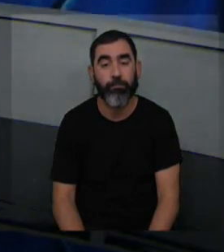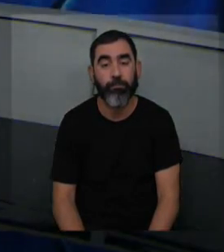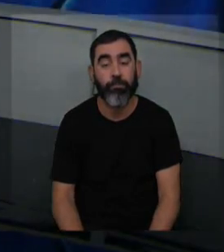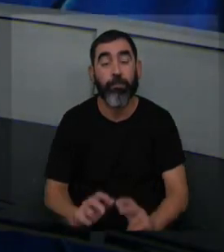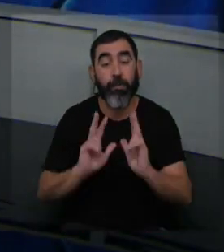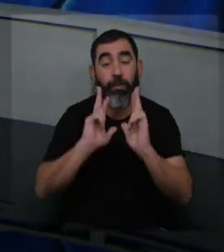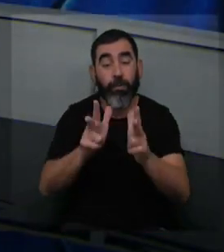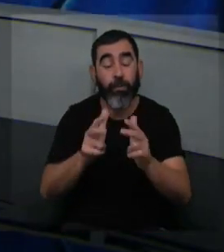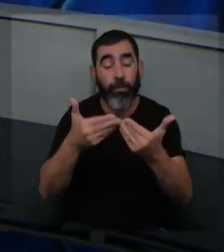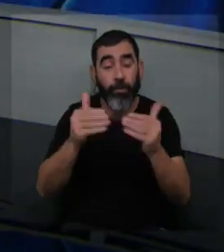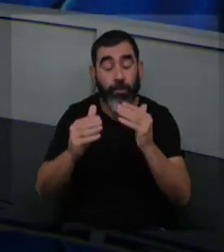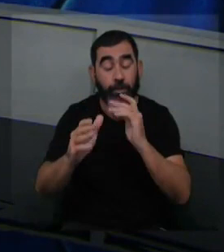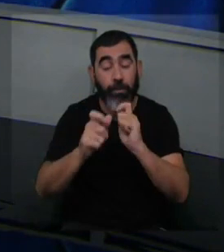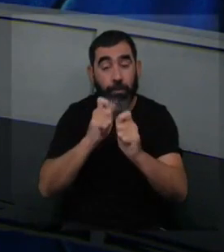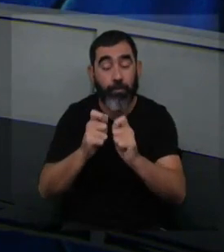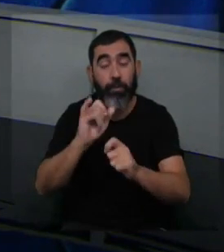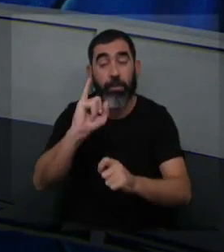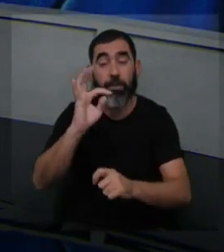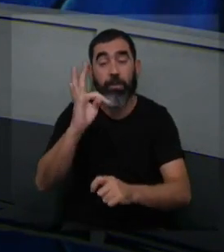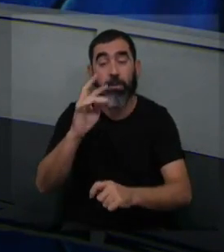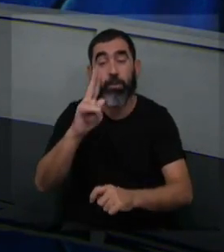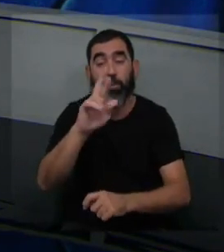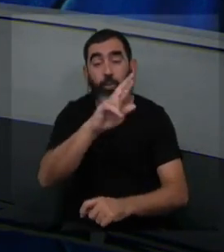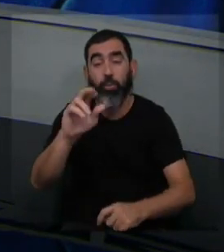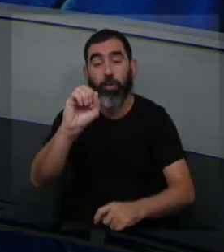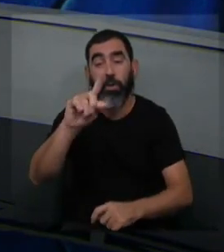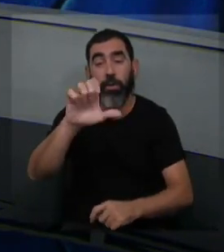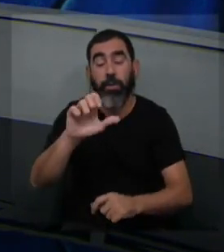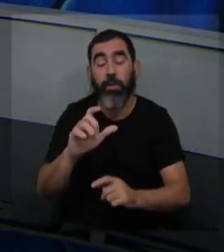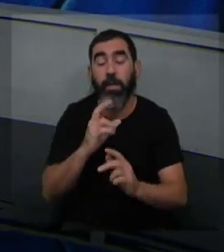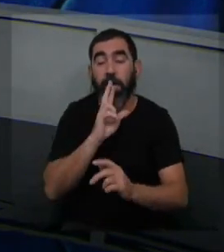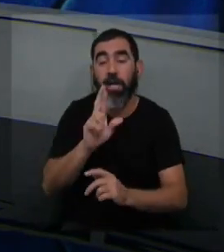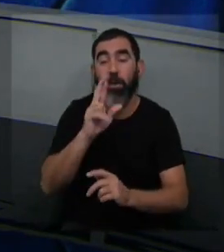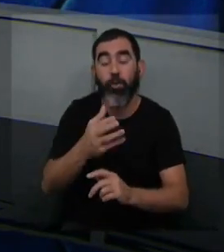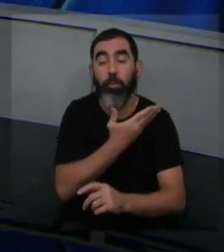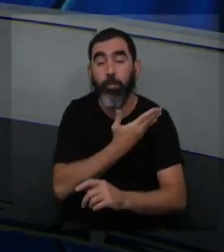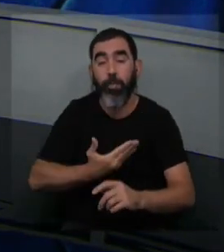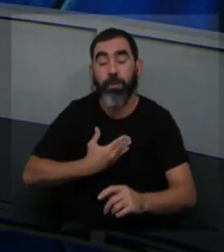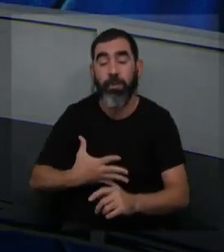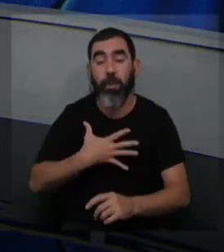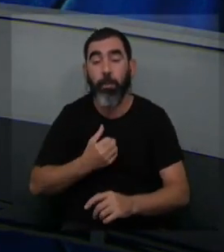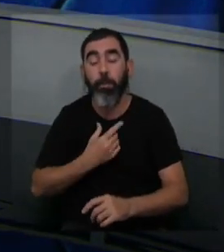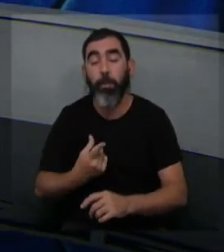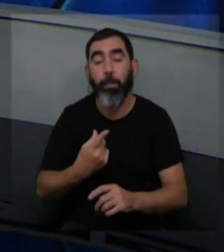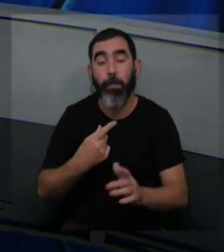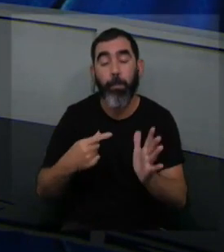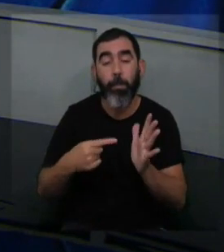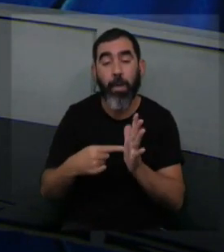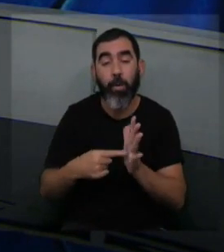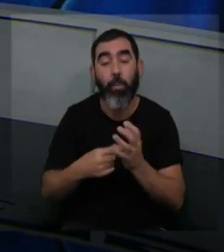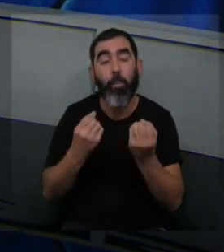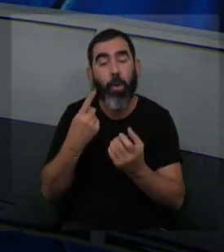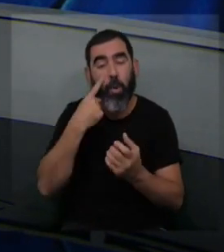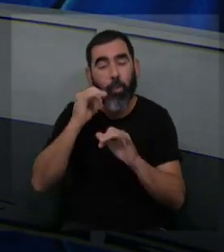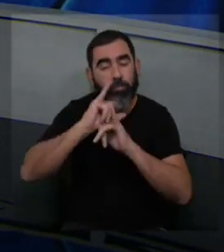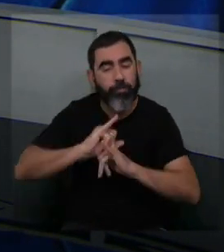Como decíamos en el inicio del informativo, Pablo Iturralde renunció a la presidencia del directorio del Partido Nacional. Esto tras conocerse